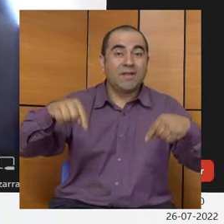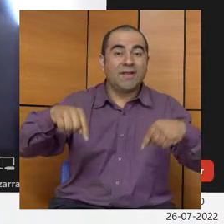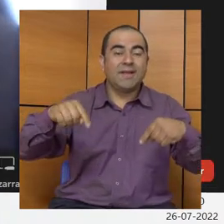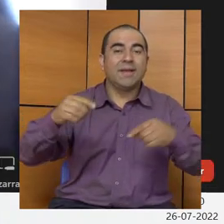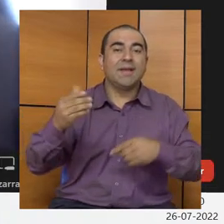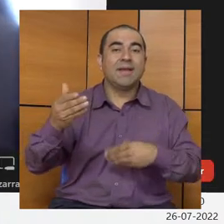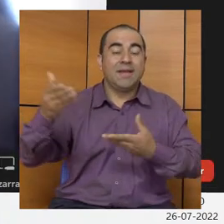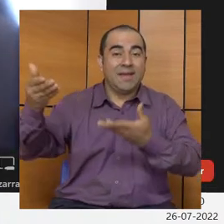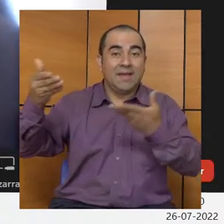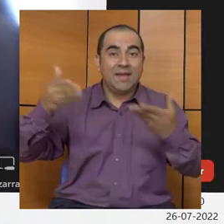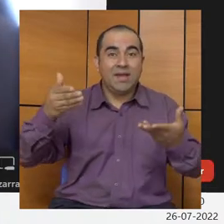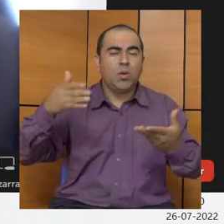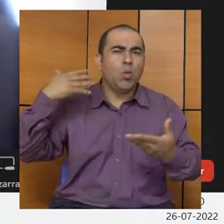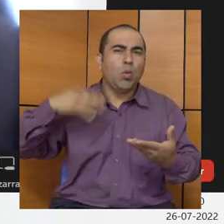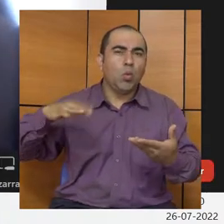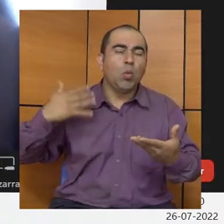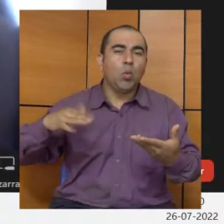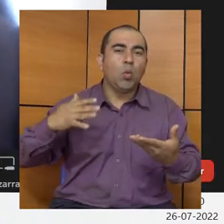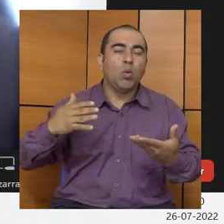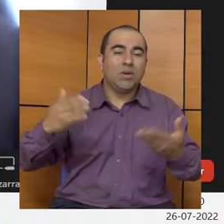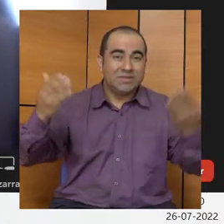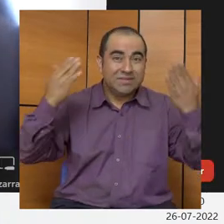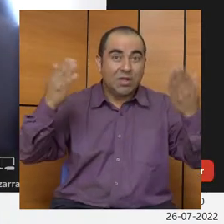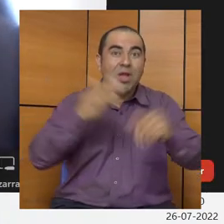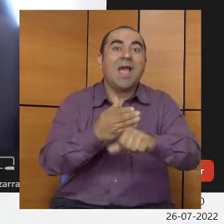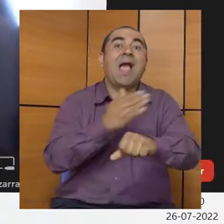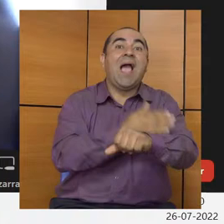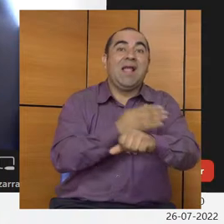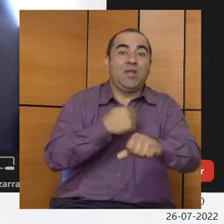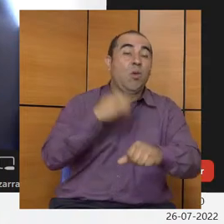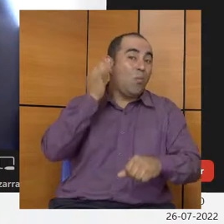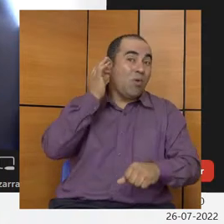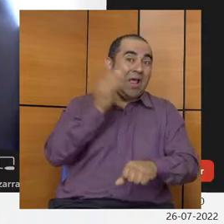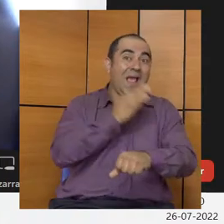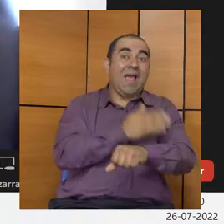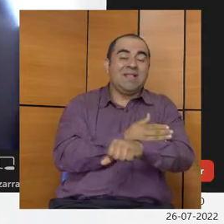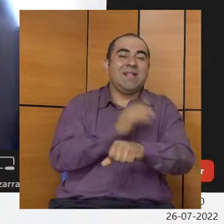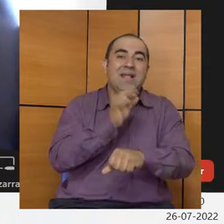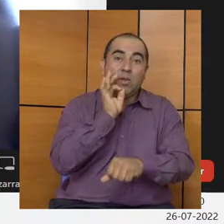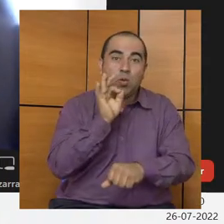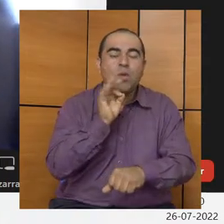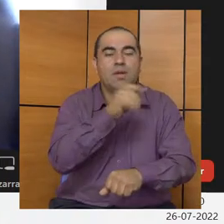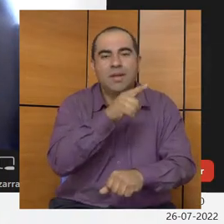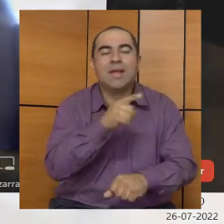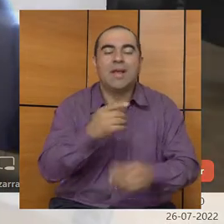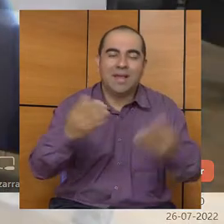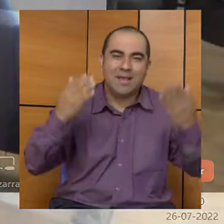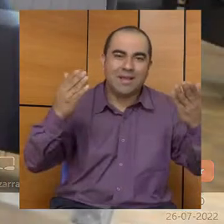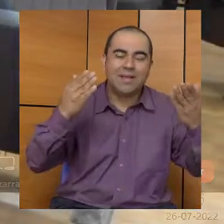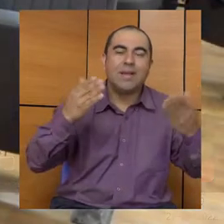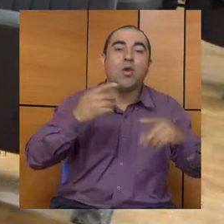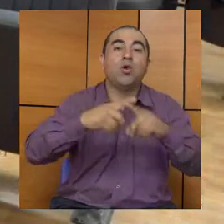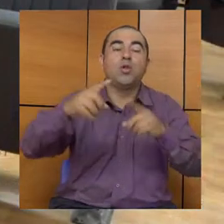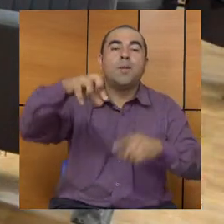que ha dado un saludo antes que yo. También a don